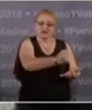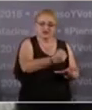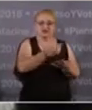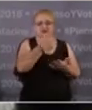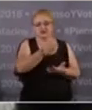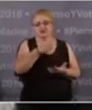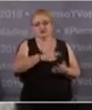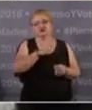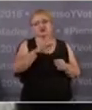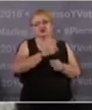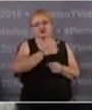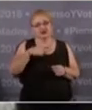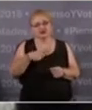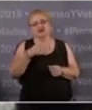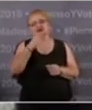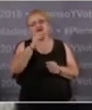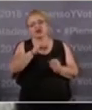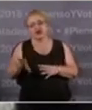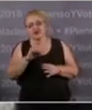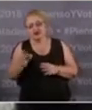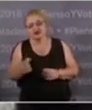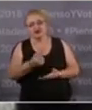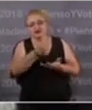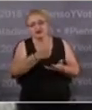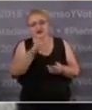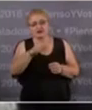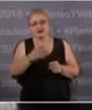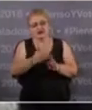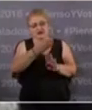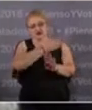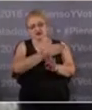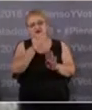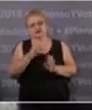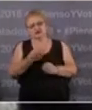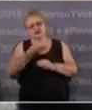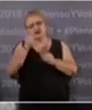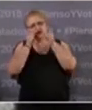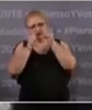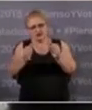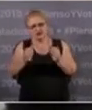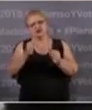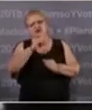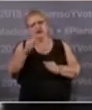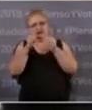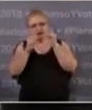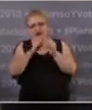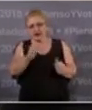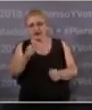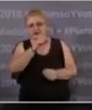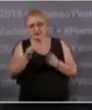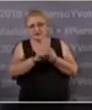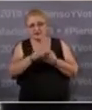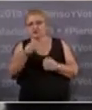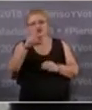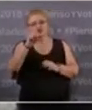particular hemos dejado de invertir en el tema de la prevención. Están muy atendidos en este tema, situaciones de la atención a la violencia, pero no se ha invertido